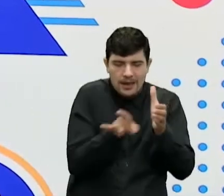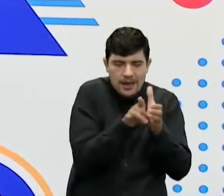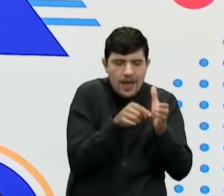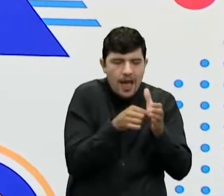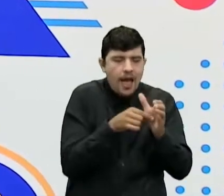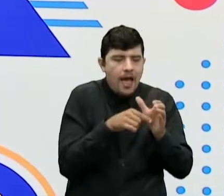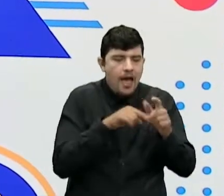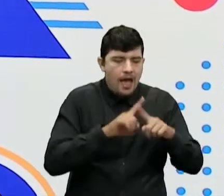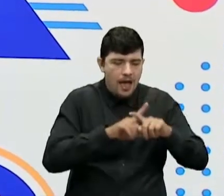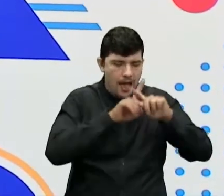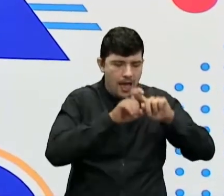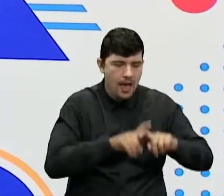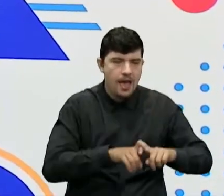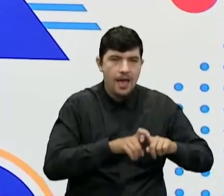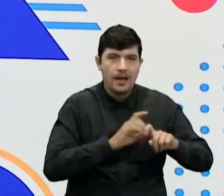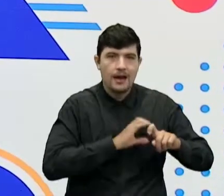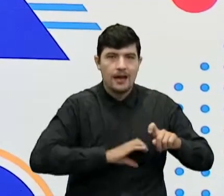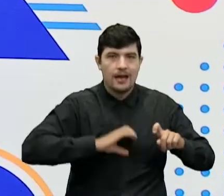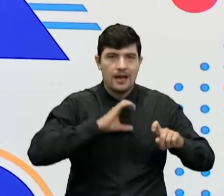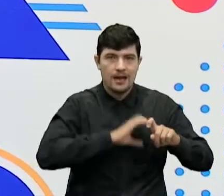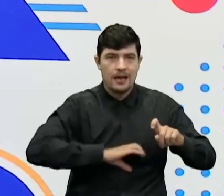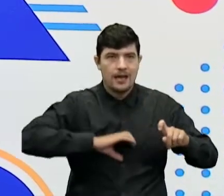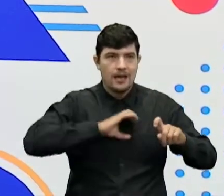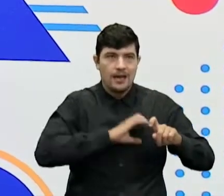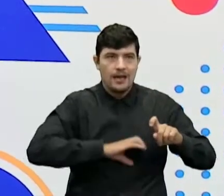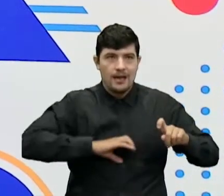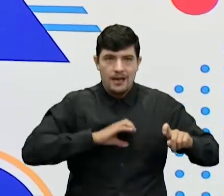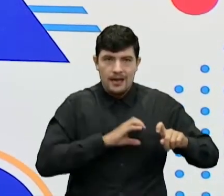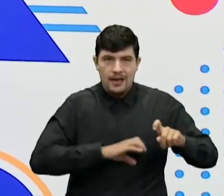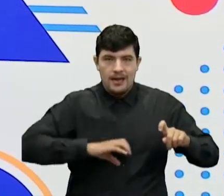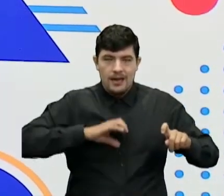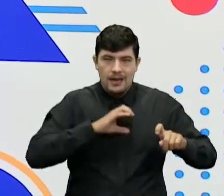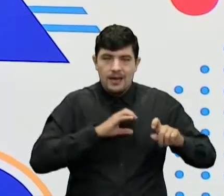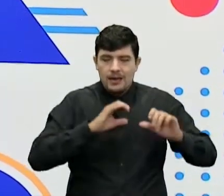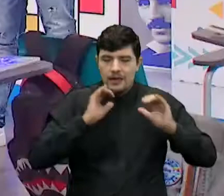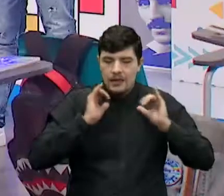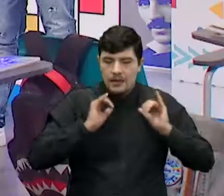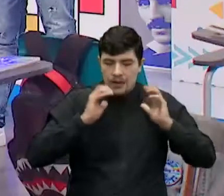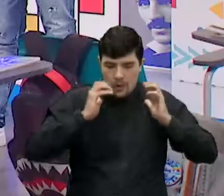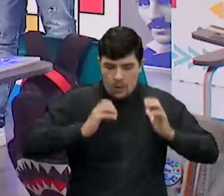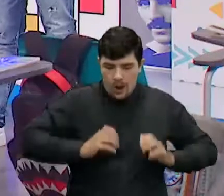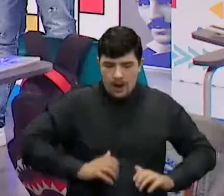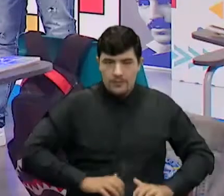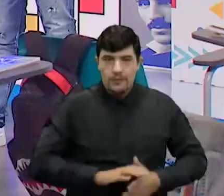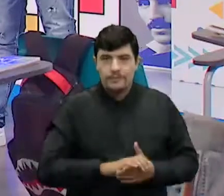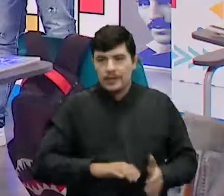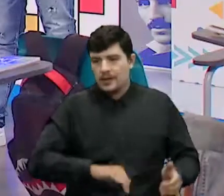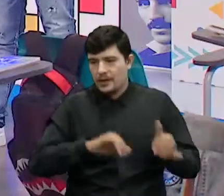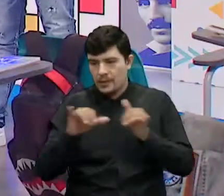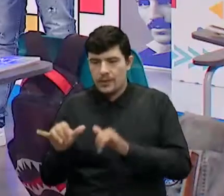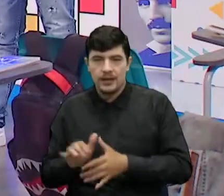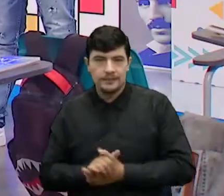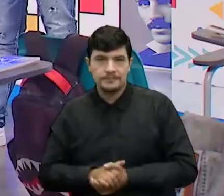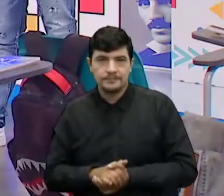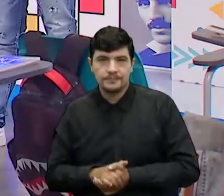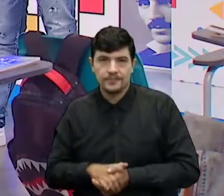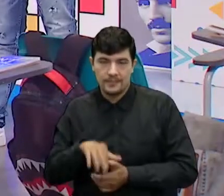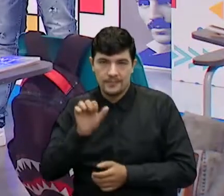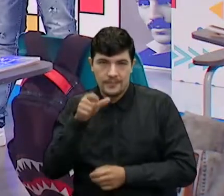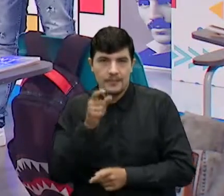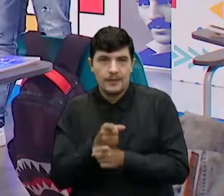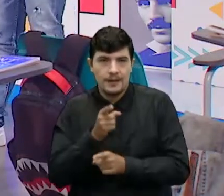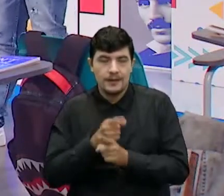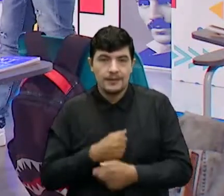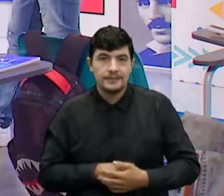Tiene que el del lado de los mensajes Que el del internet ¿Cierto? Y en el celular Cargo esas características Sí, muy bien Para poderme comunicar